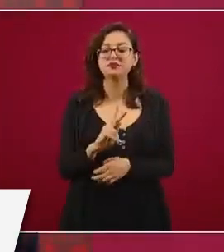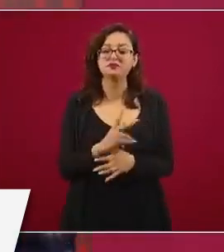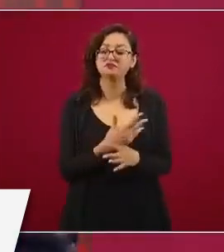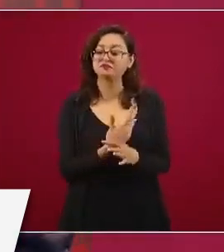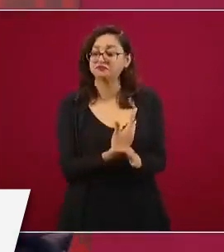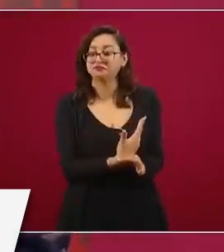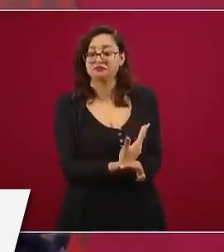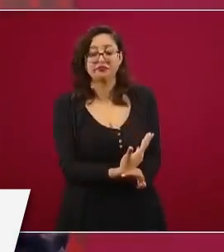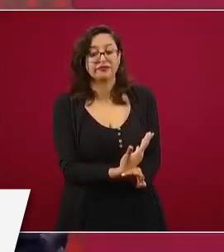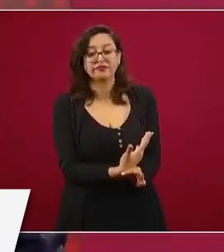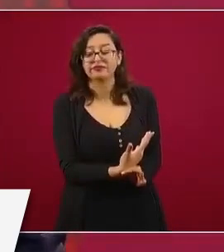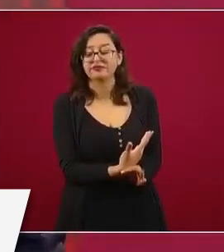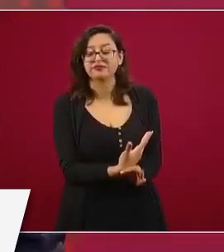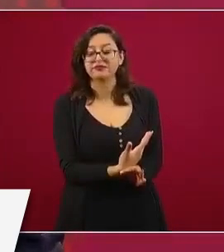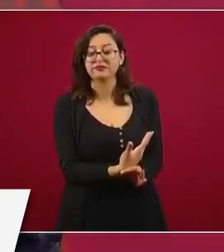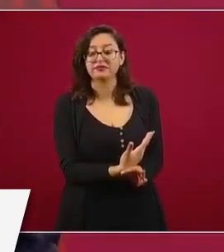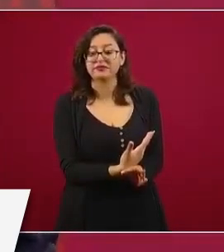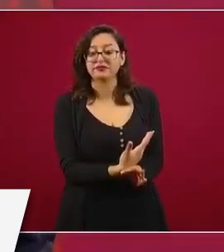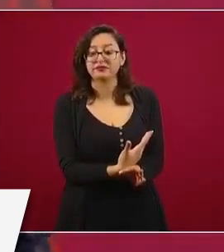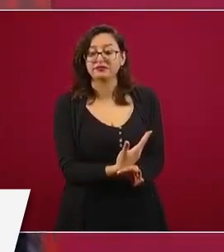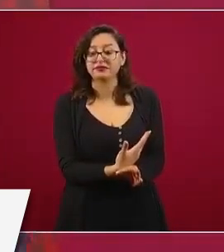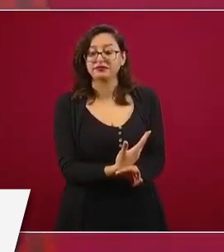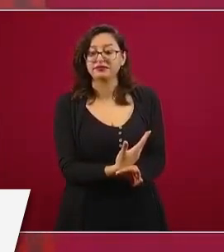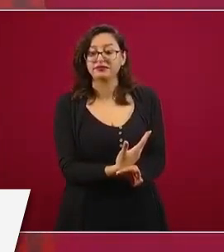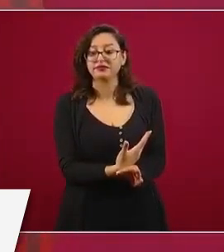partidarios de que